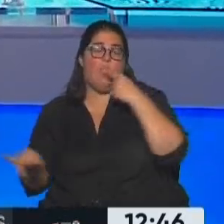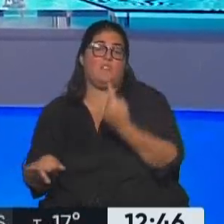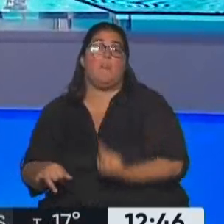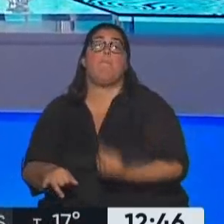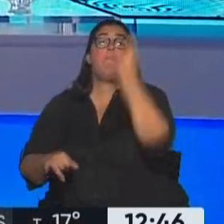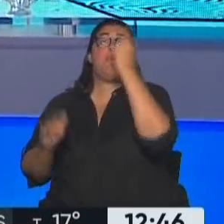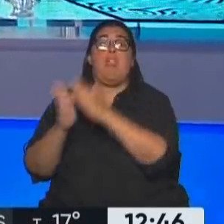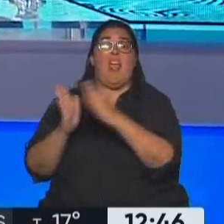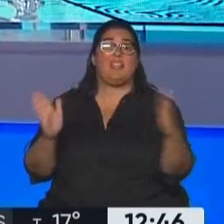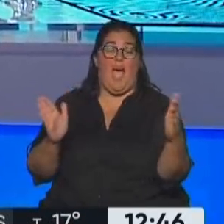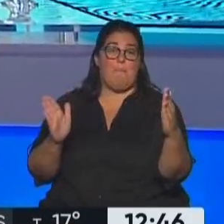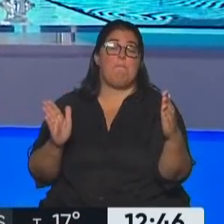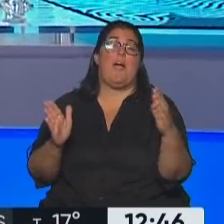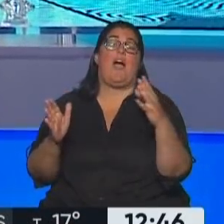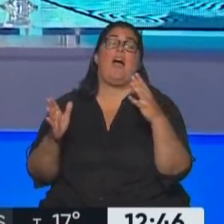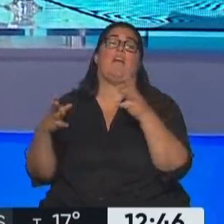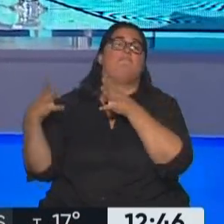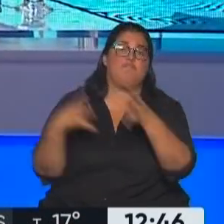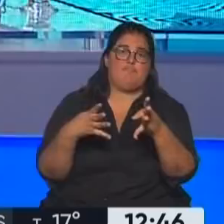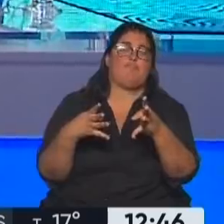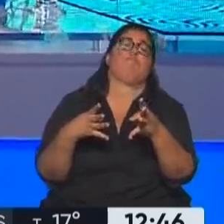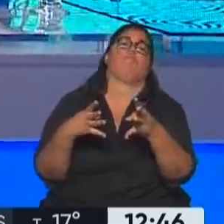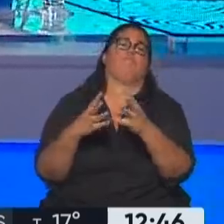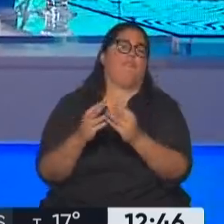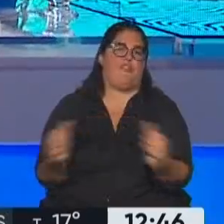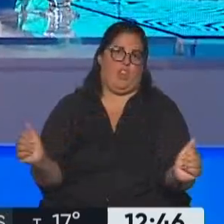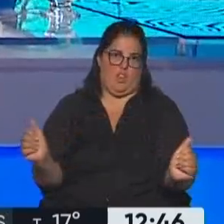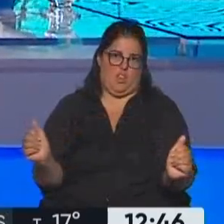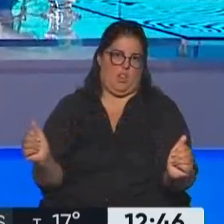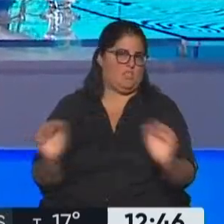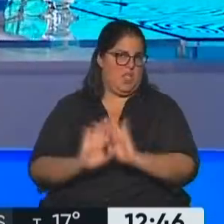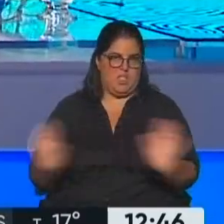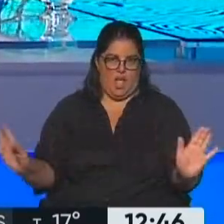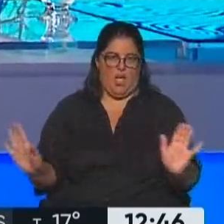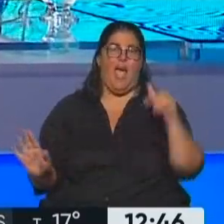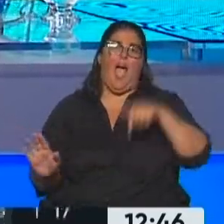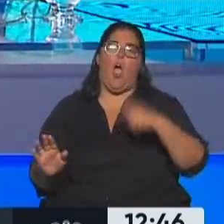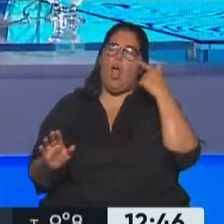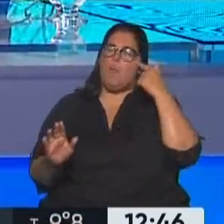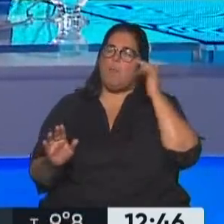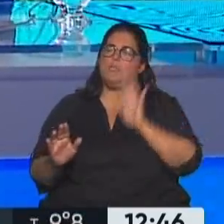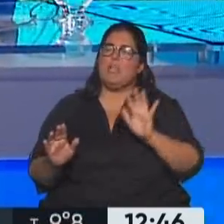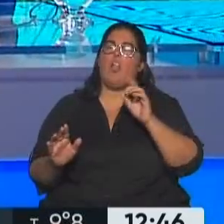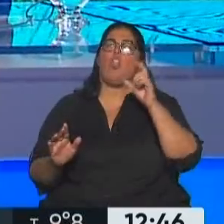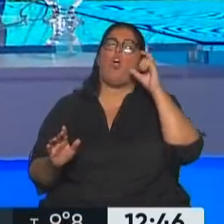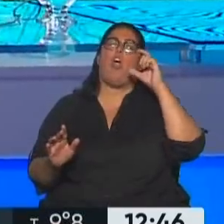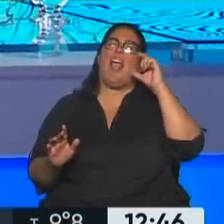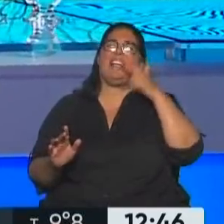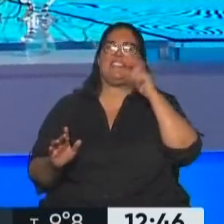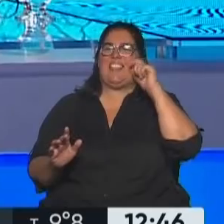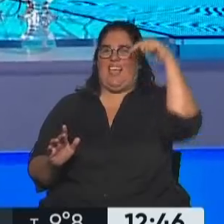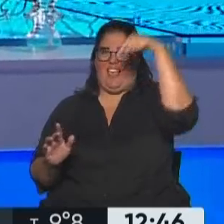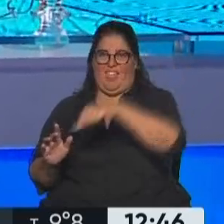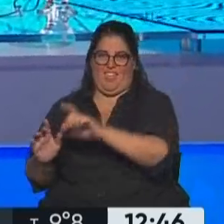primera etapa de la ofensiva concluida, ya está. Ahora estamos pensando en el este, ¿es así? Sí, así es completamente.